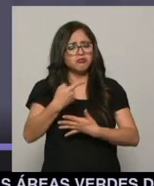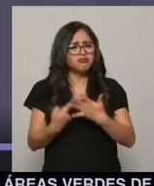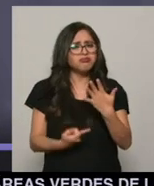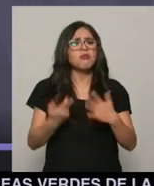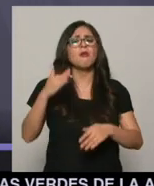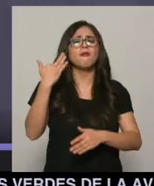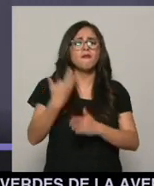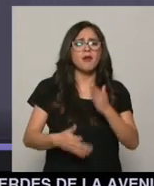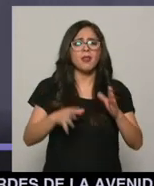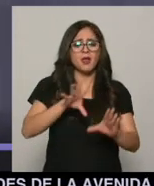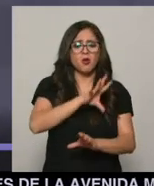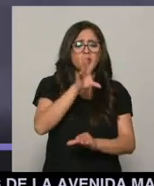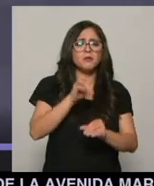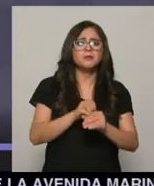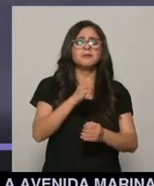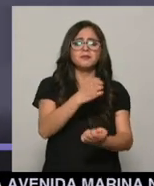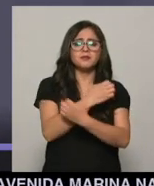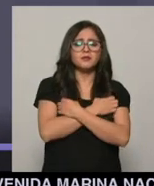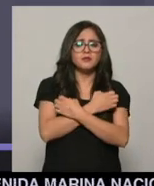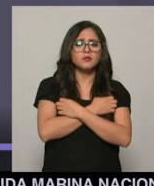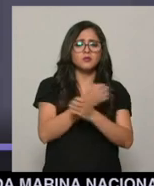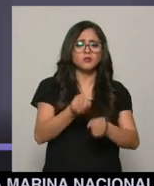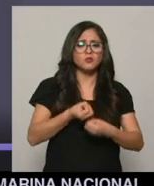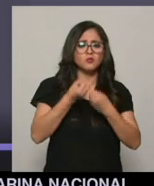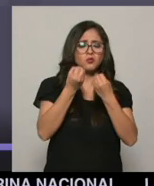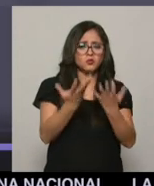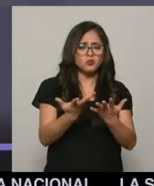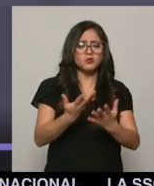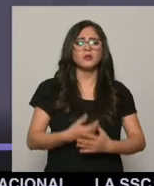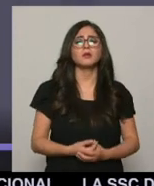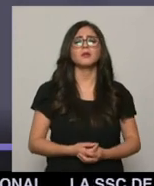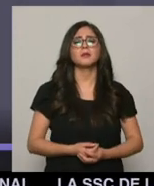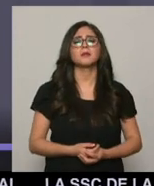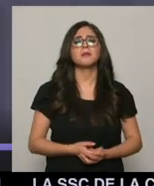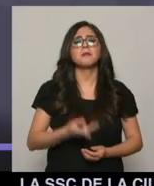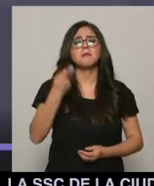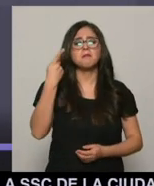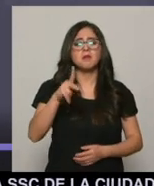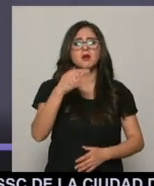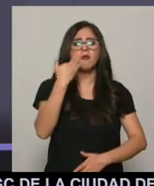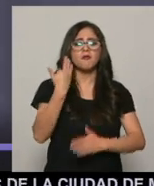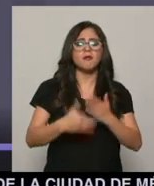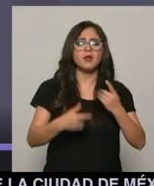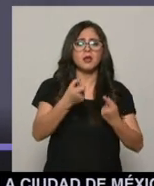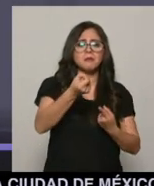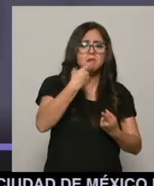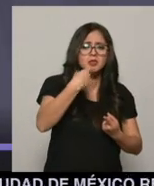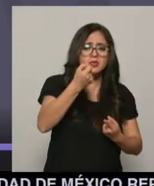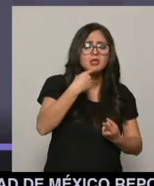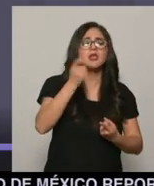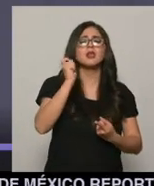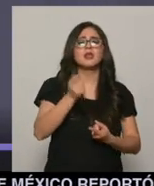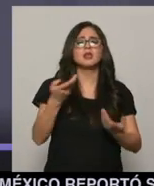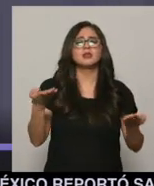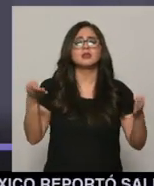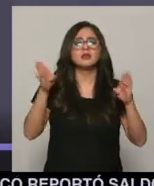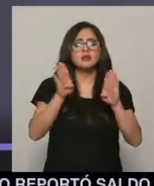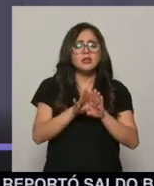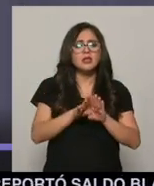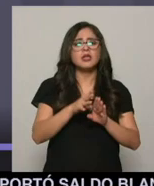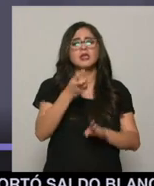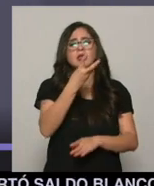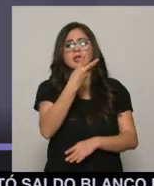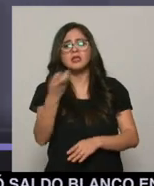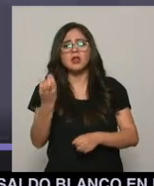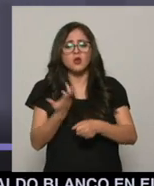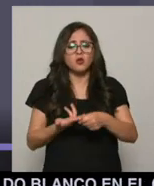la cobertura en educación importante? Y lo más importante, el tema de las medicinas, del cierre de más de 300 clínicas